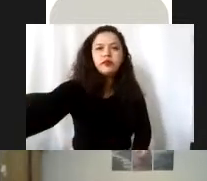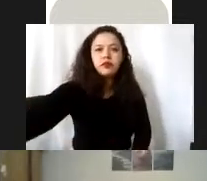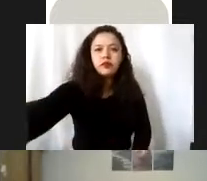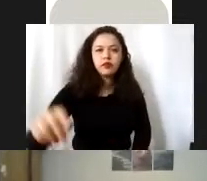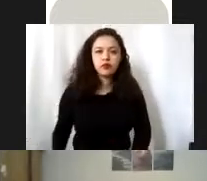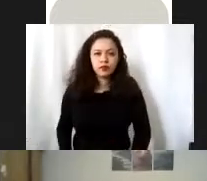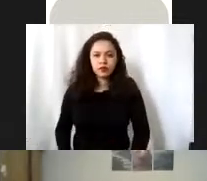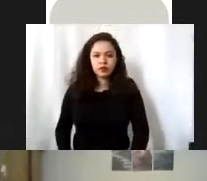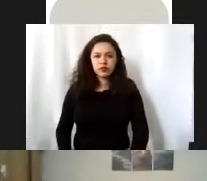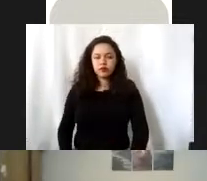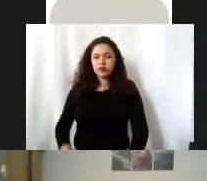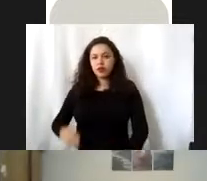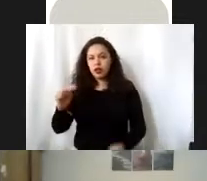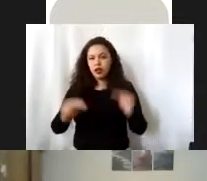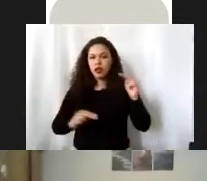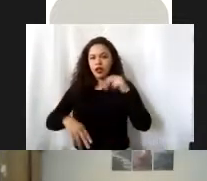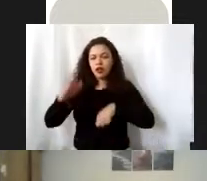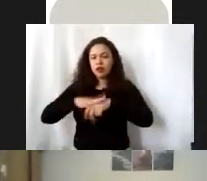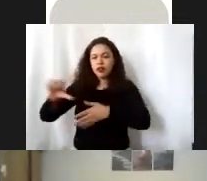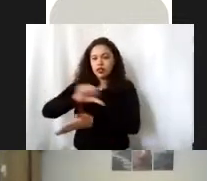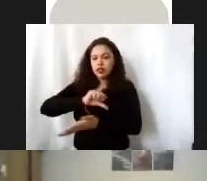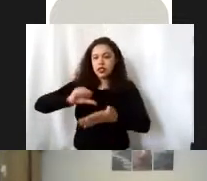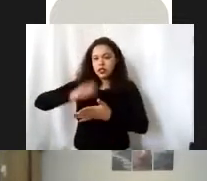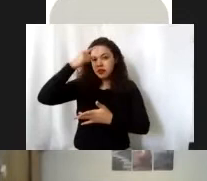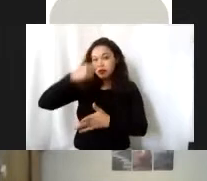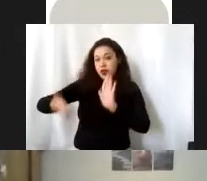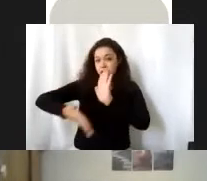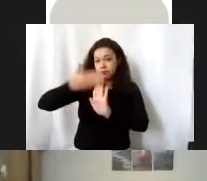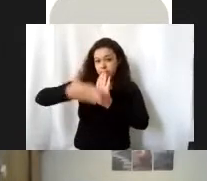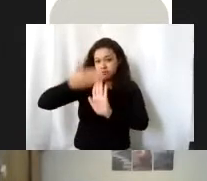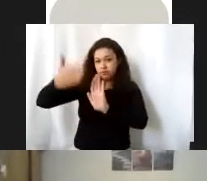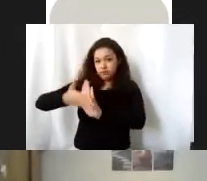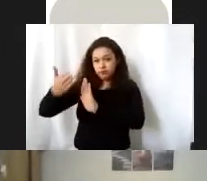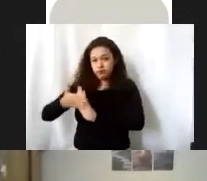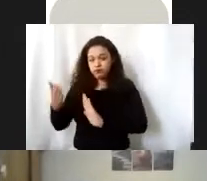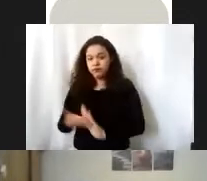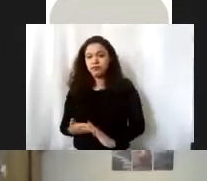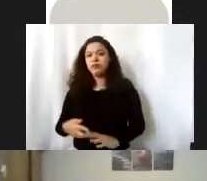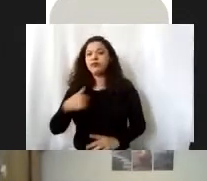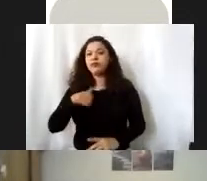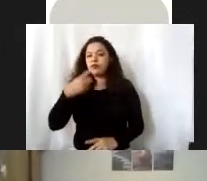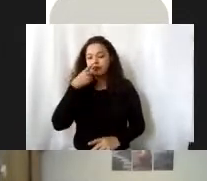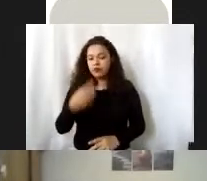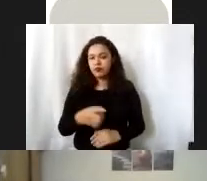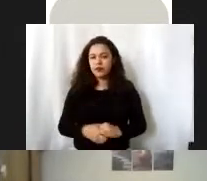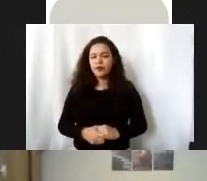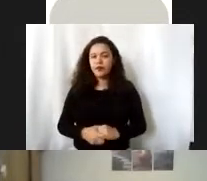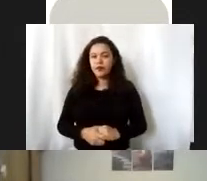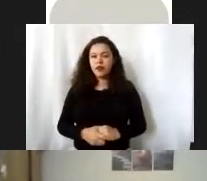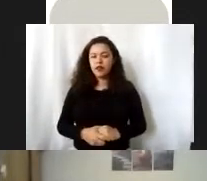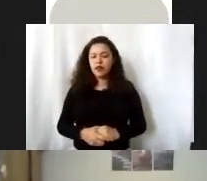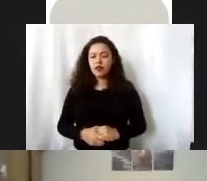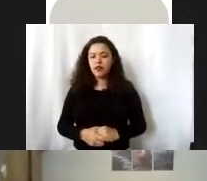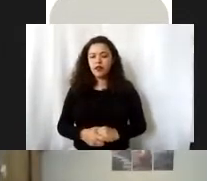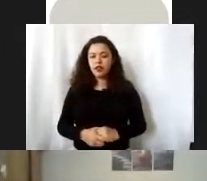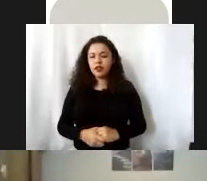categorías centrales para su construcción. Decía yo que dado el recorrido histórico de